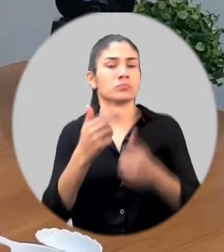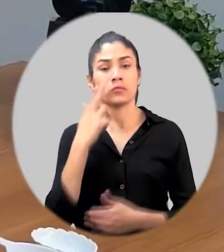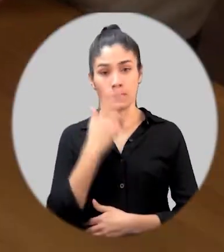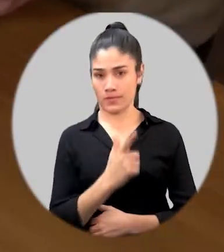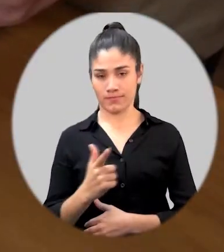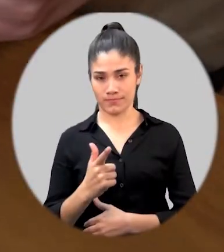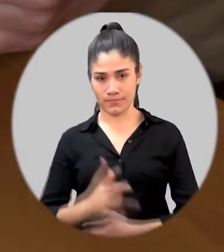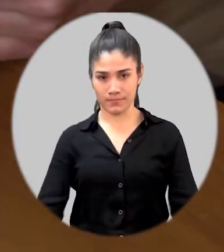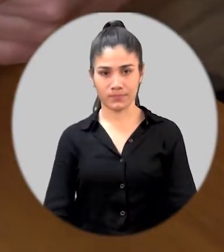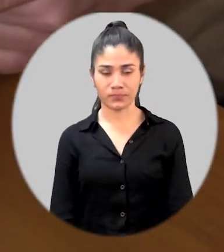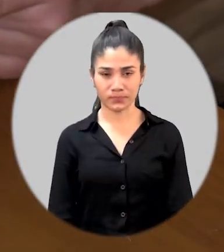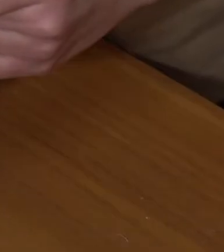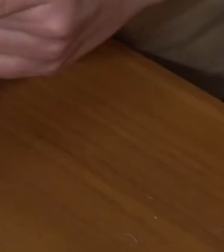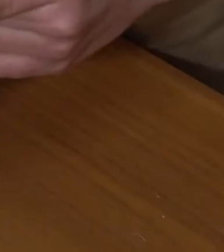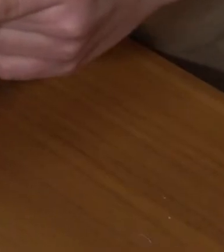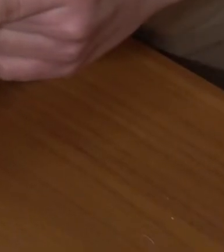desean.